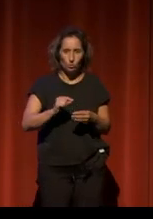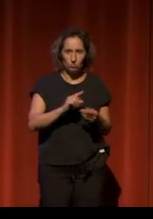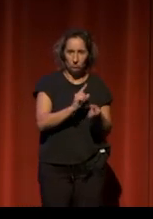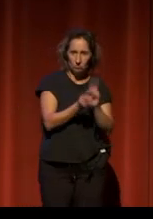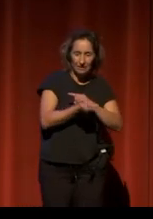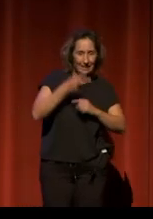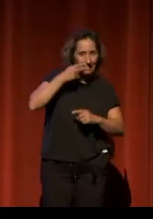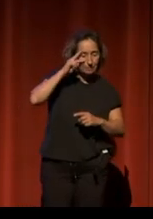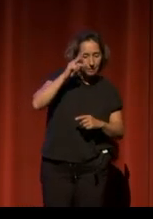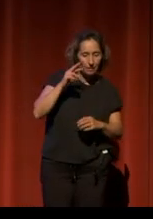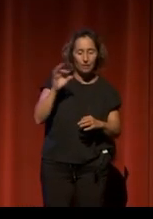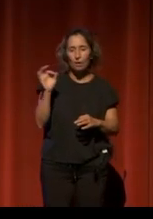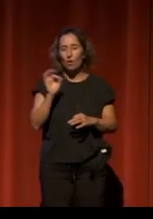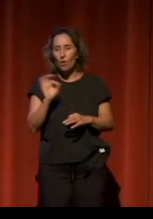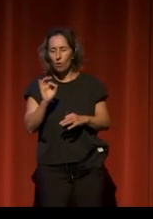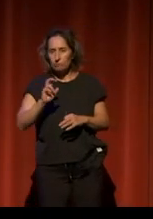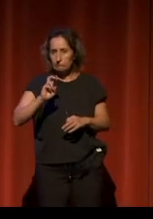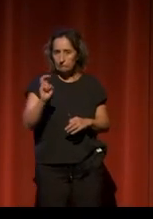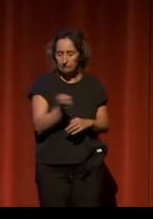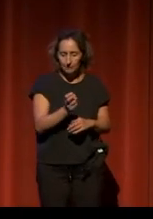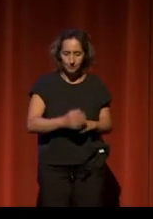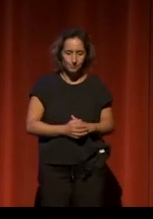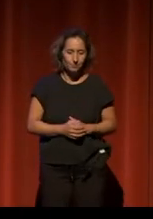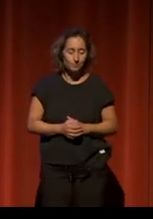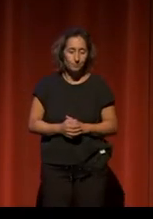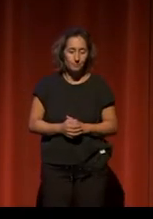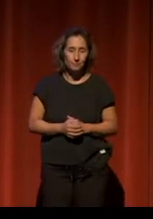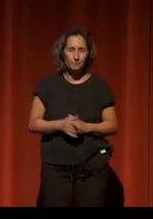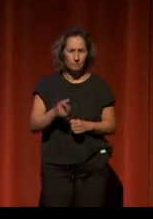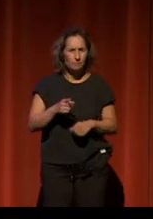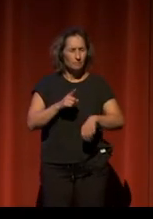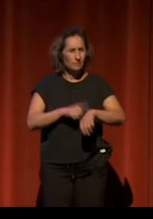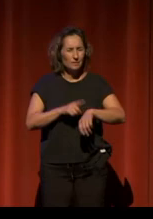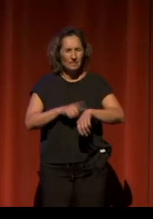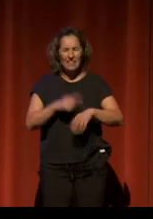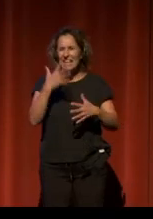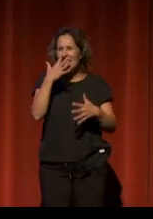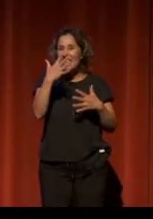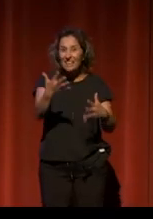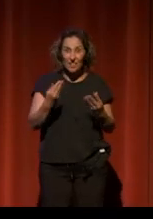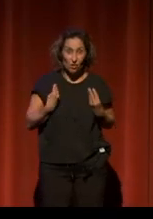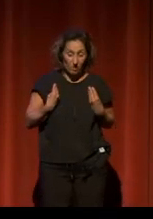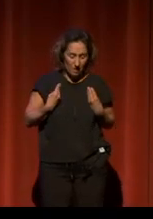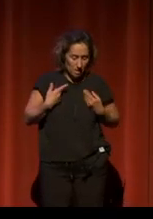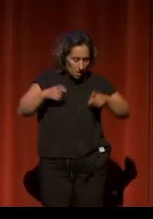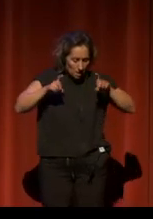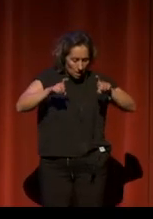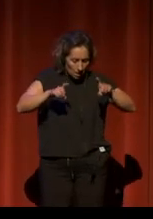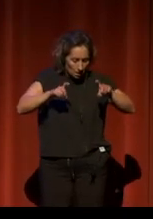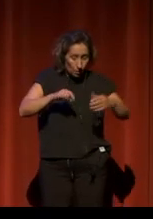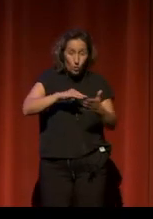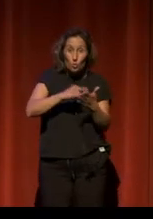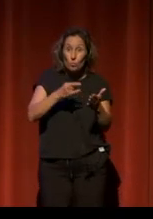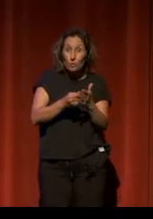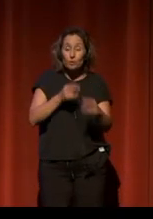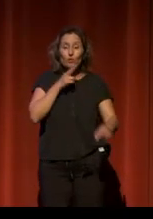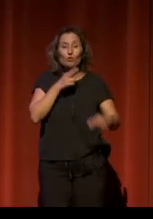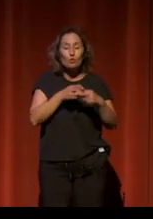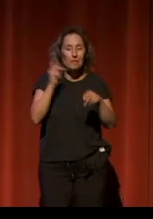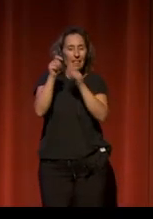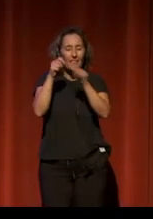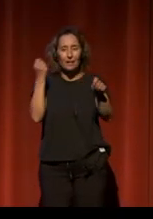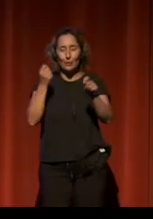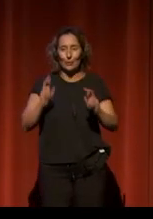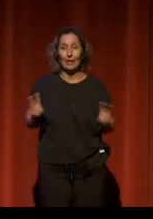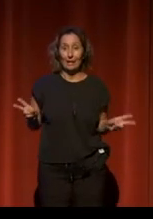productores o de los aspectos de la inteligencia colectiva a esto le dediqué prácticamente 10 años de mi vida en este proyecto se llama zaragoz activa una antigua